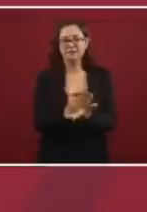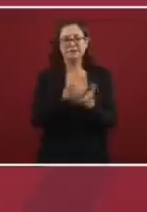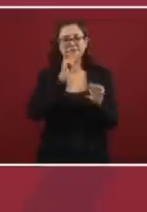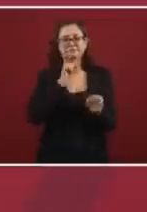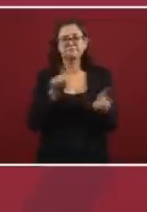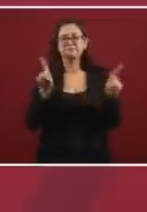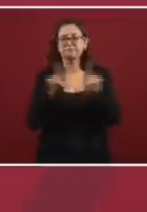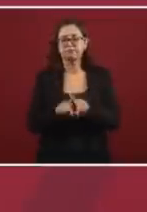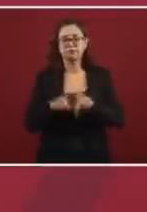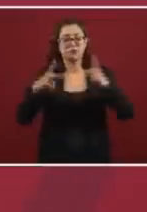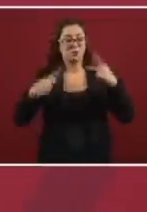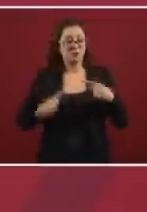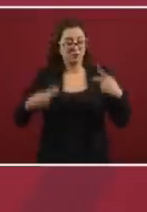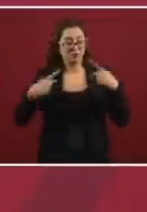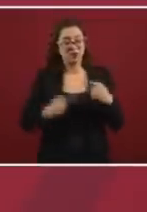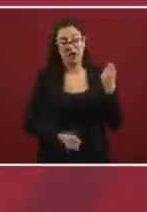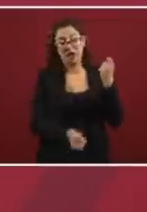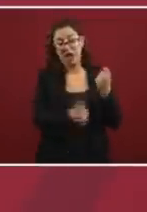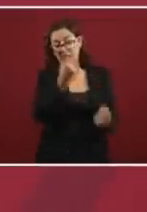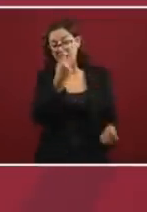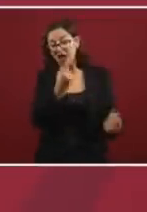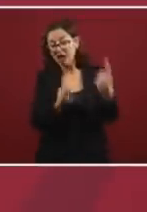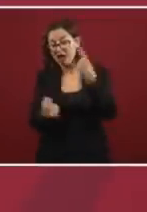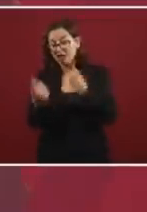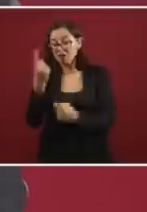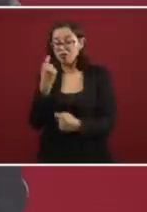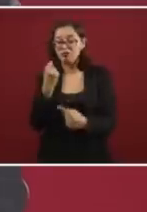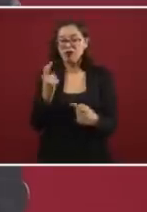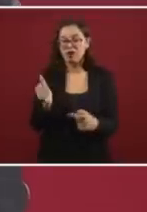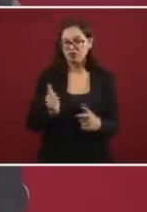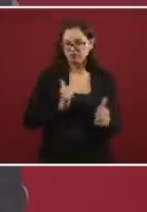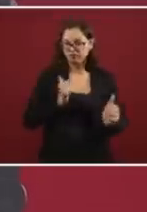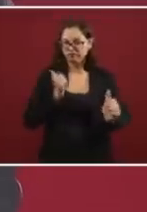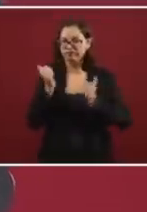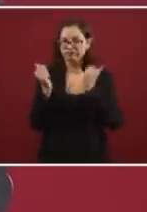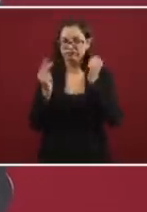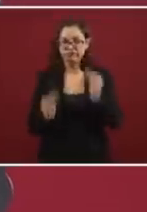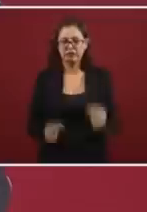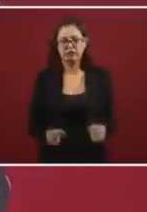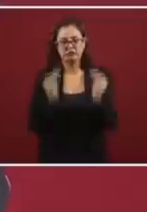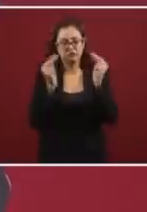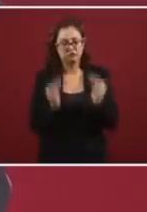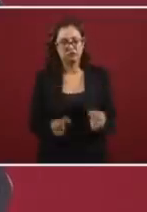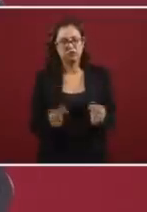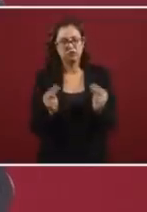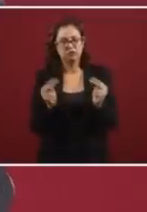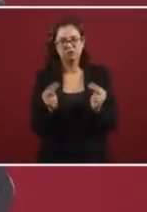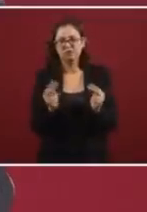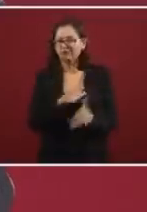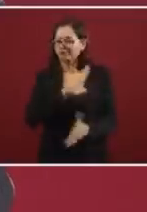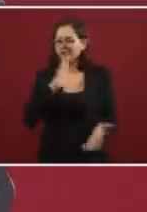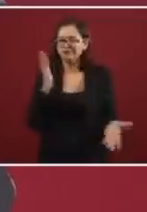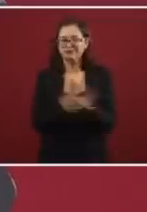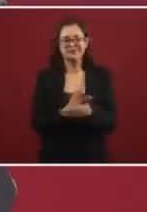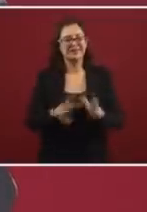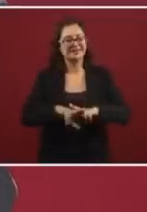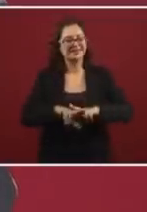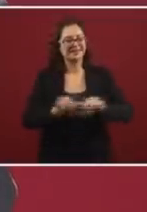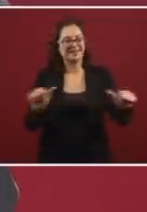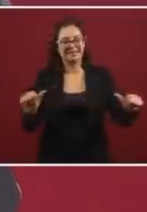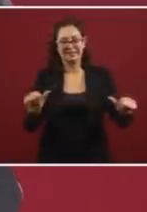nadie que lucre con la hacienda pública